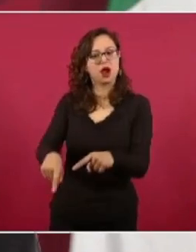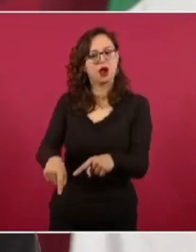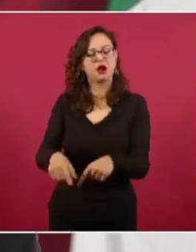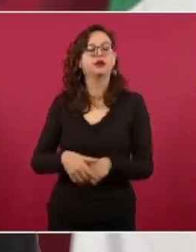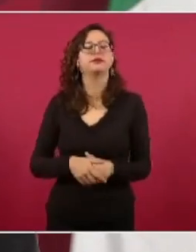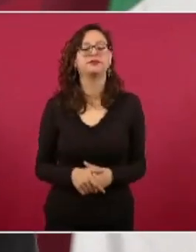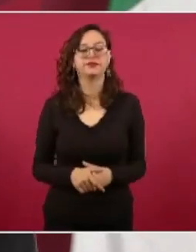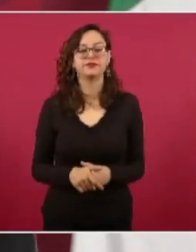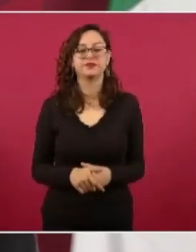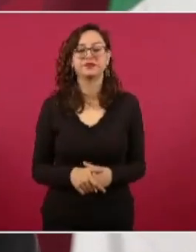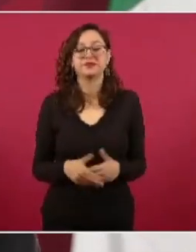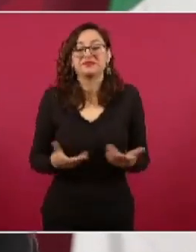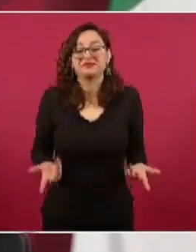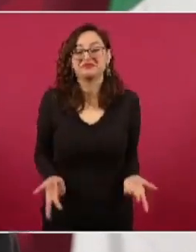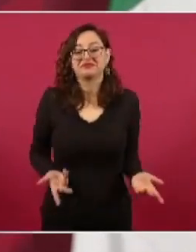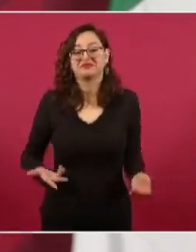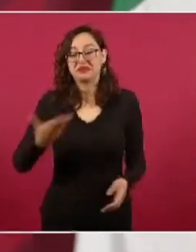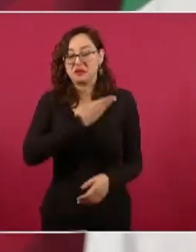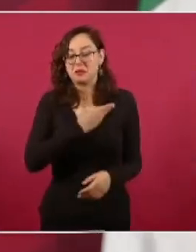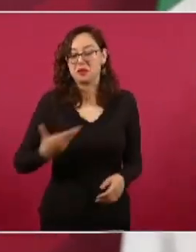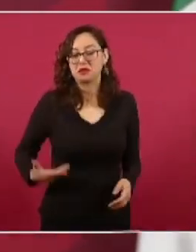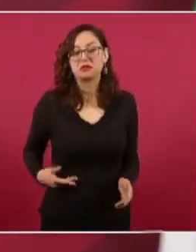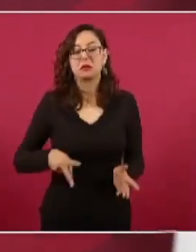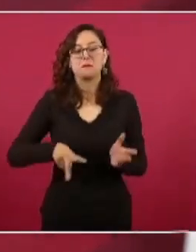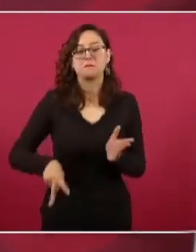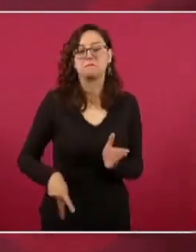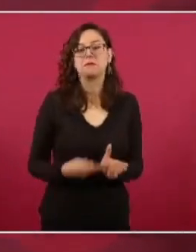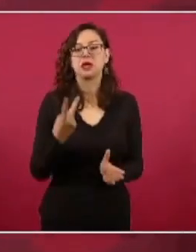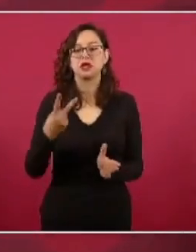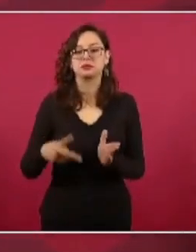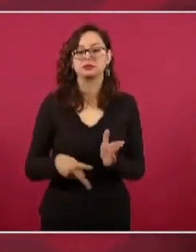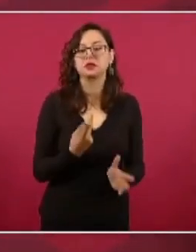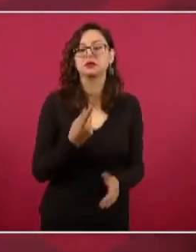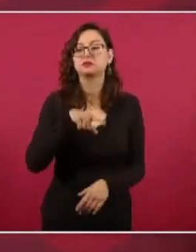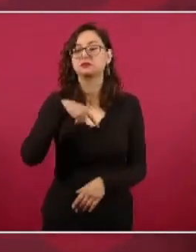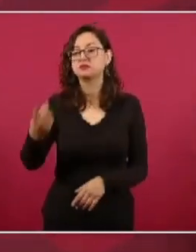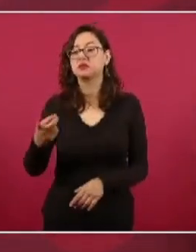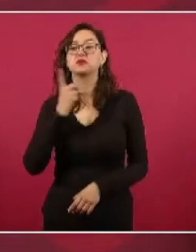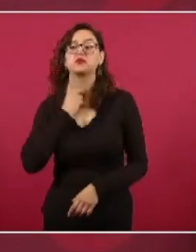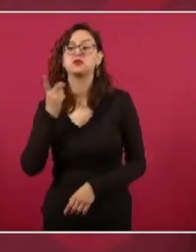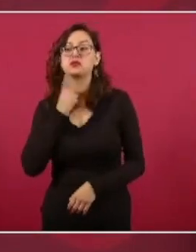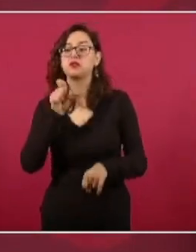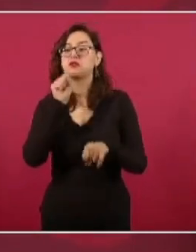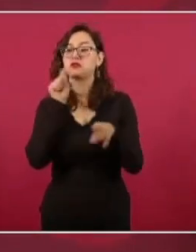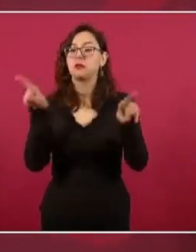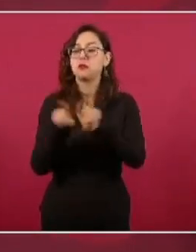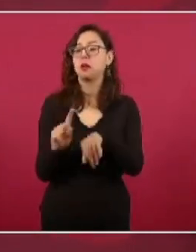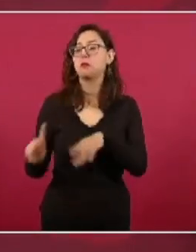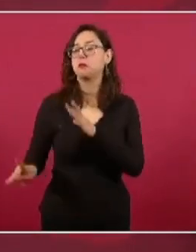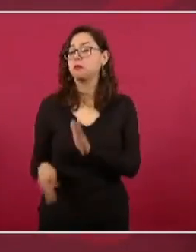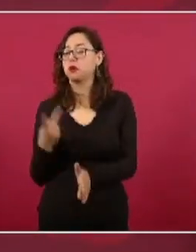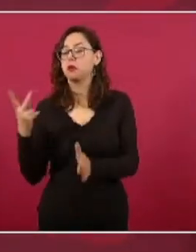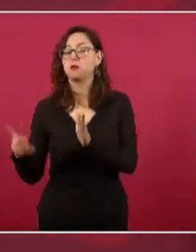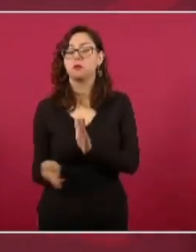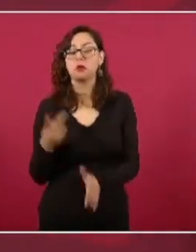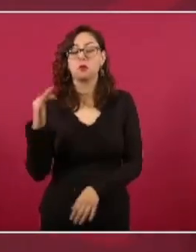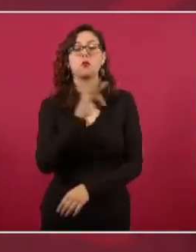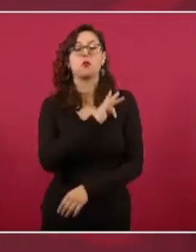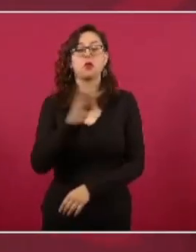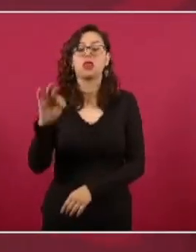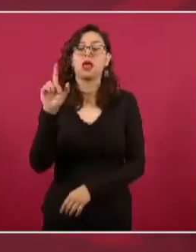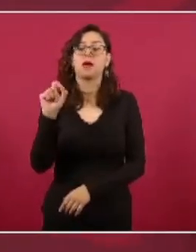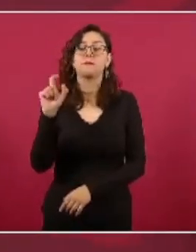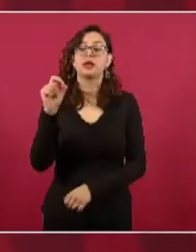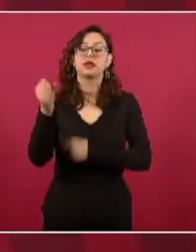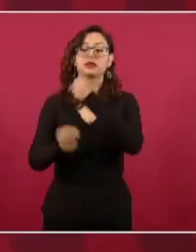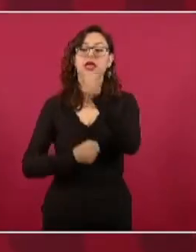Y como había reelección, un diputado podía estar ahí 20 años, o lo pasaban